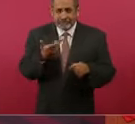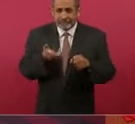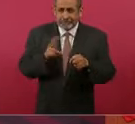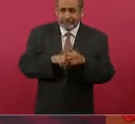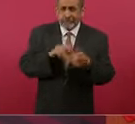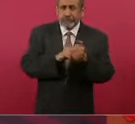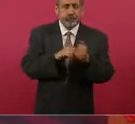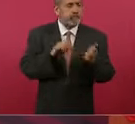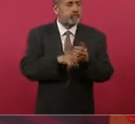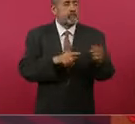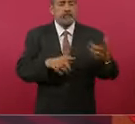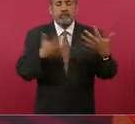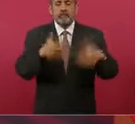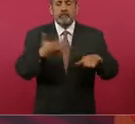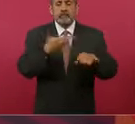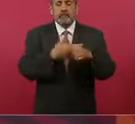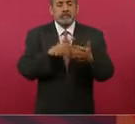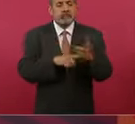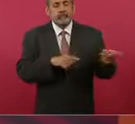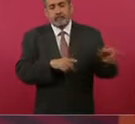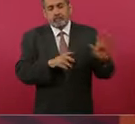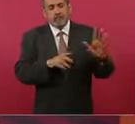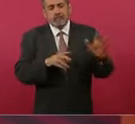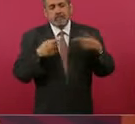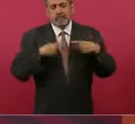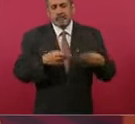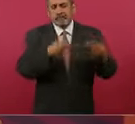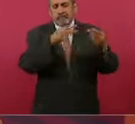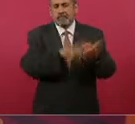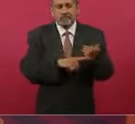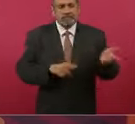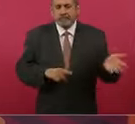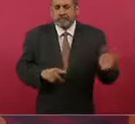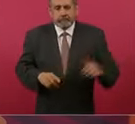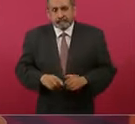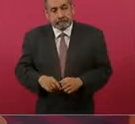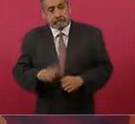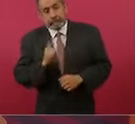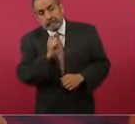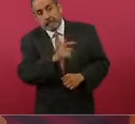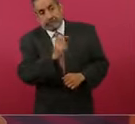con empresas o contratistas.